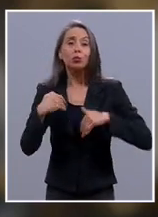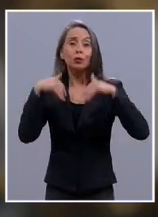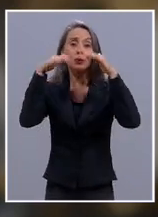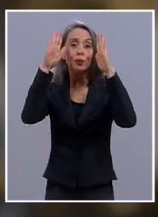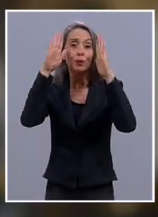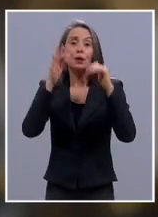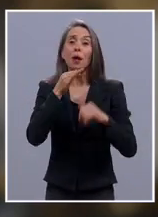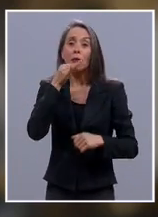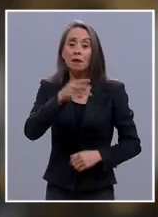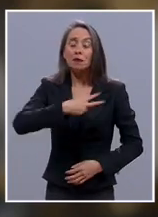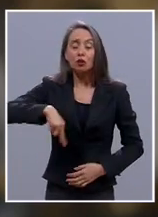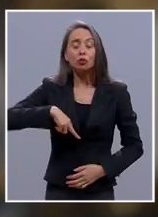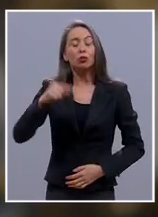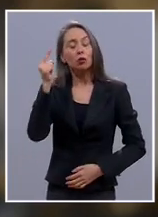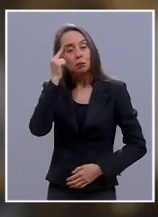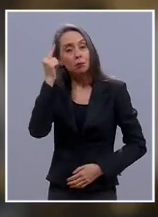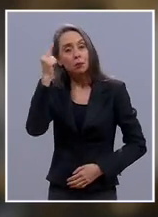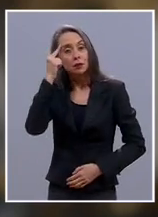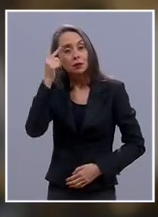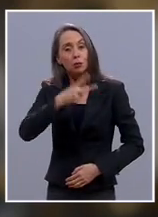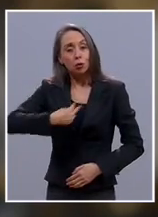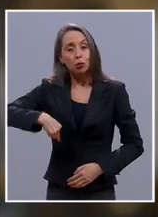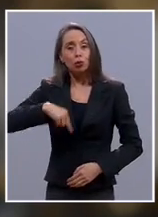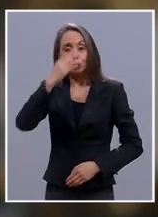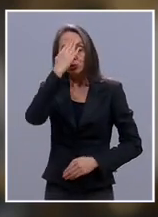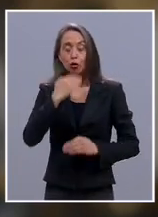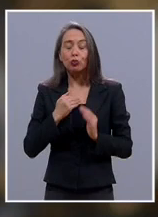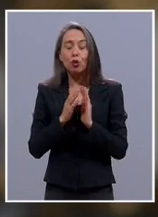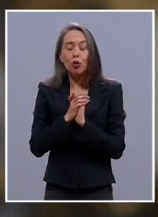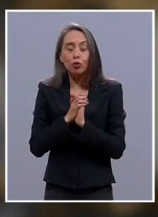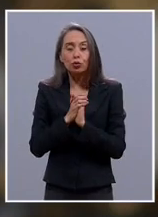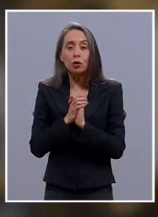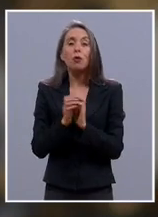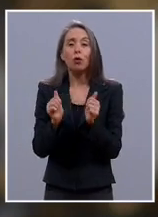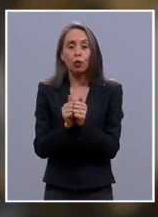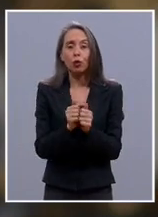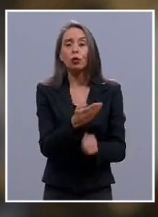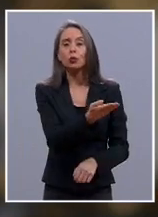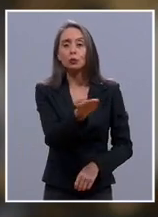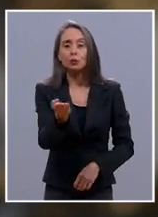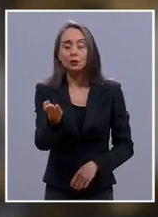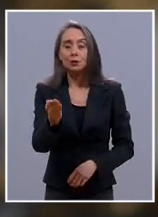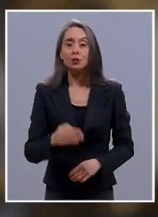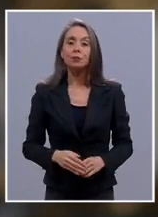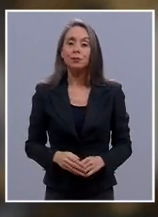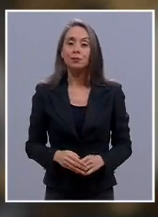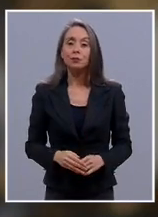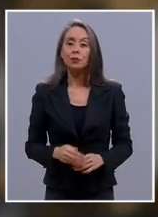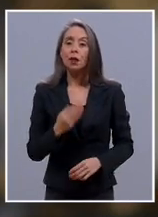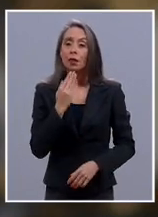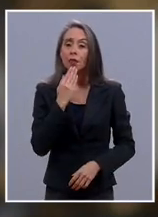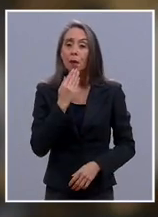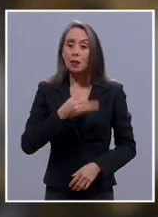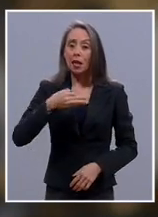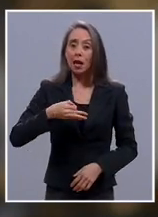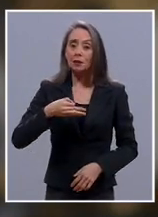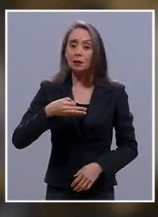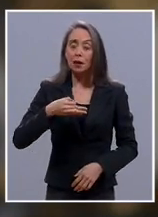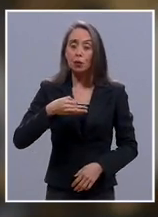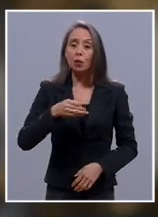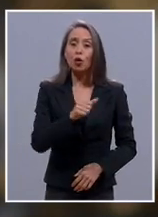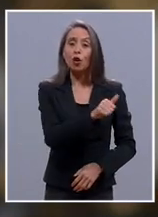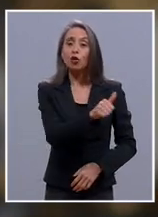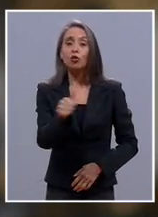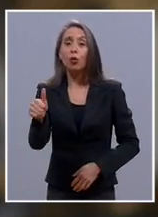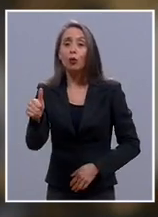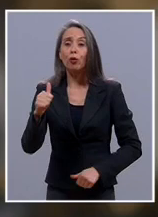que nuestros pensamientos y nuestras oraciones están con ustedes quiero también asegurar a todos aquellos que